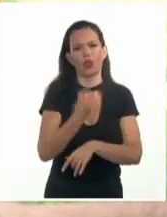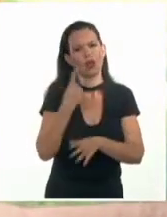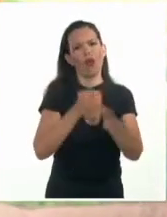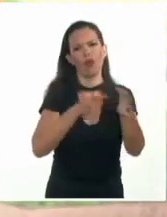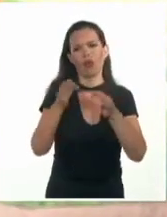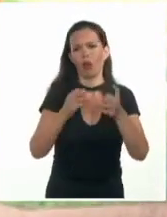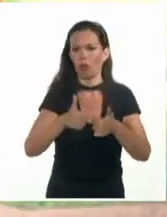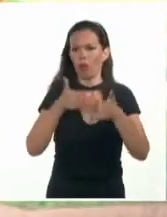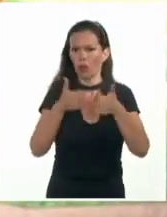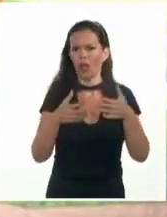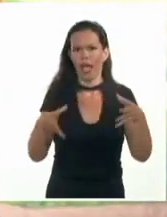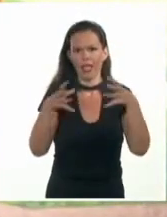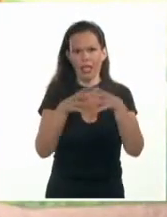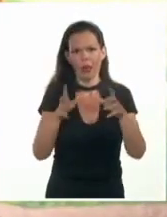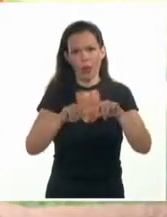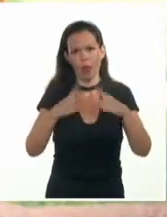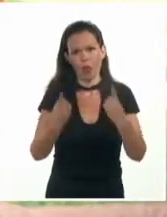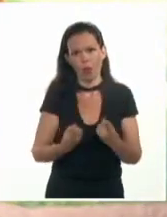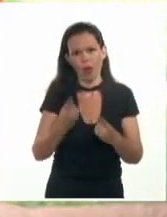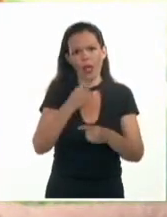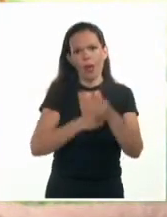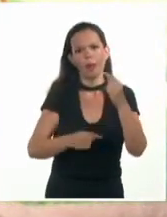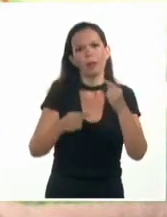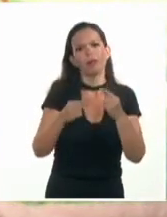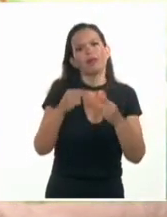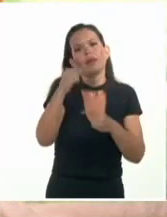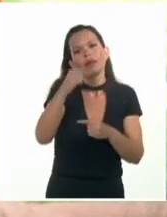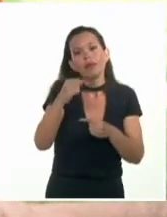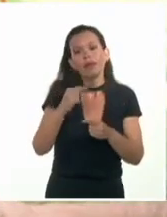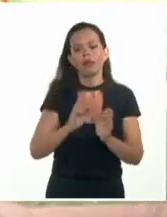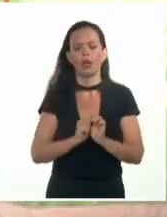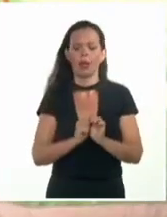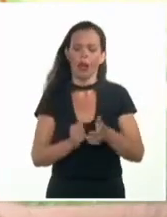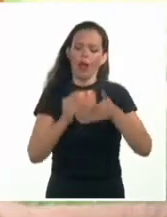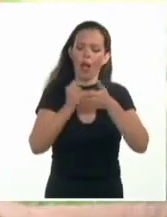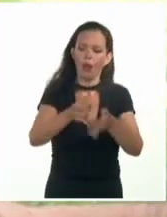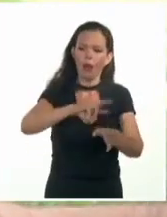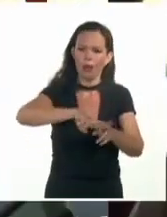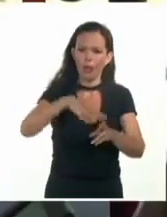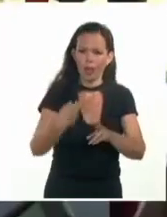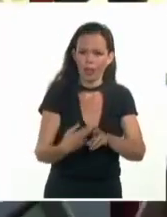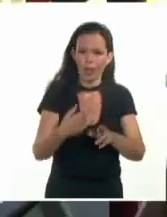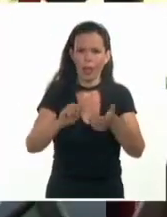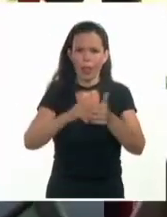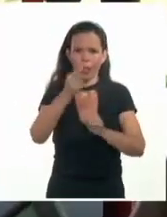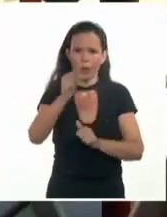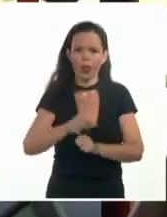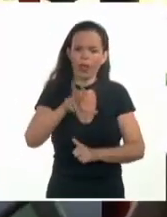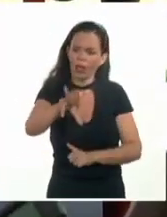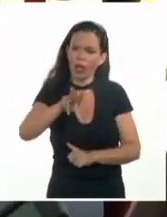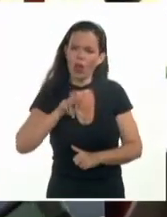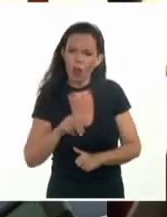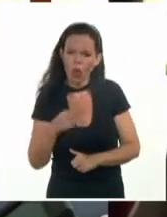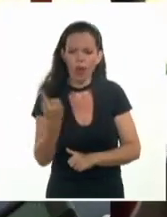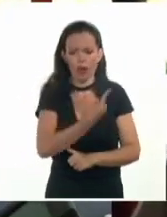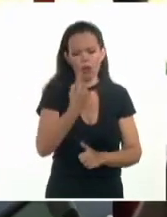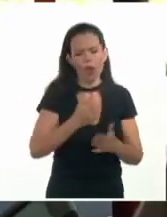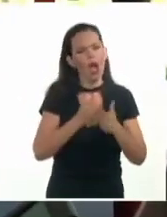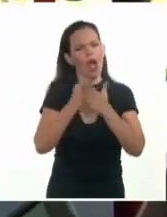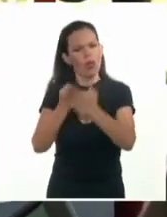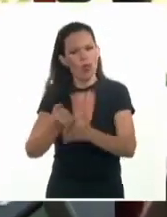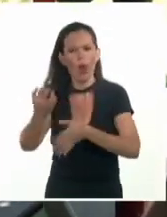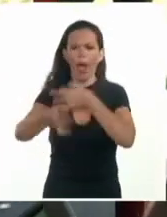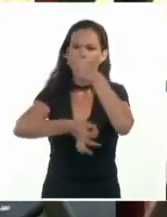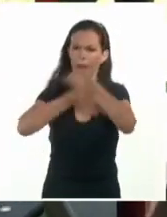mucho también a Dianés, que es la representante nueva, que es la primera vez que compite, y le ayudamos mucho explicándole cómo eran